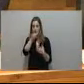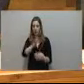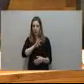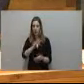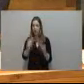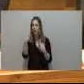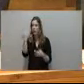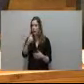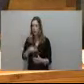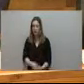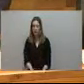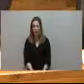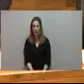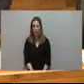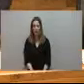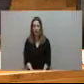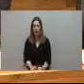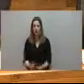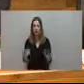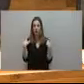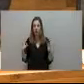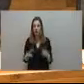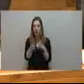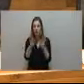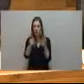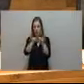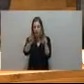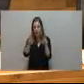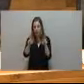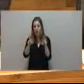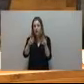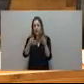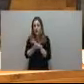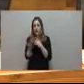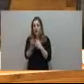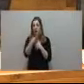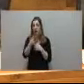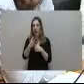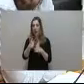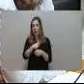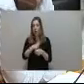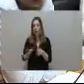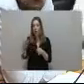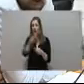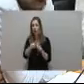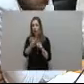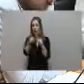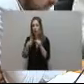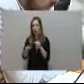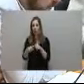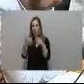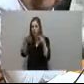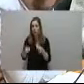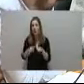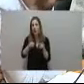Gracias, presidente. La responsabilidad social corporativa implica para la Comisión Europea aspectos como la formalización de políticas y sistemas